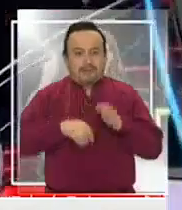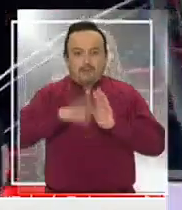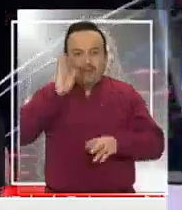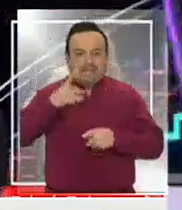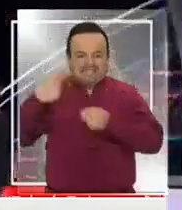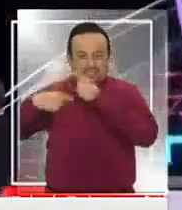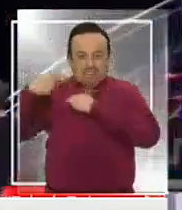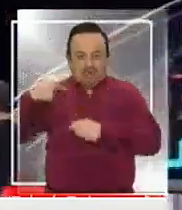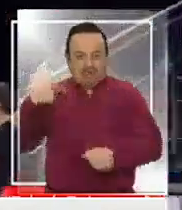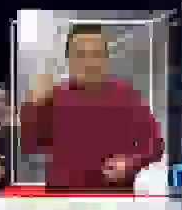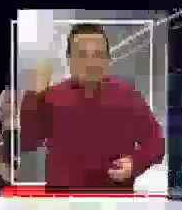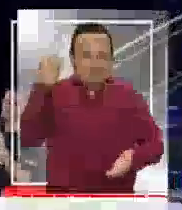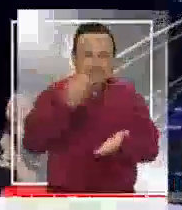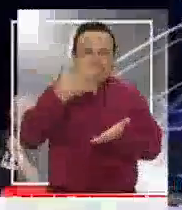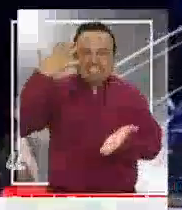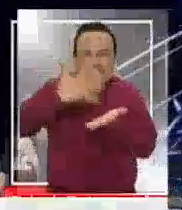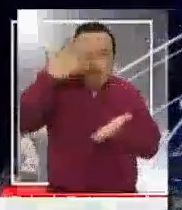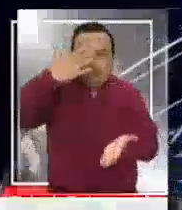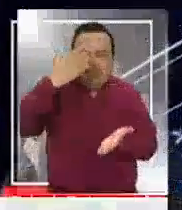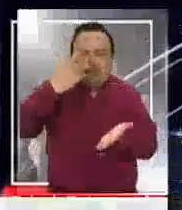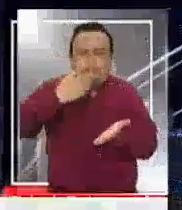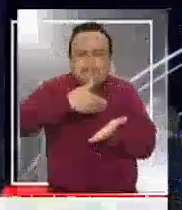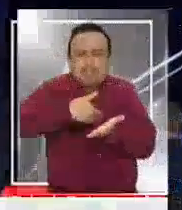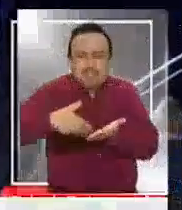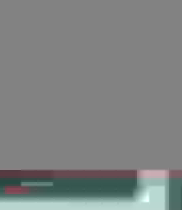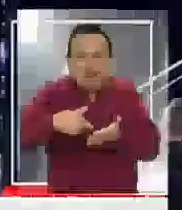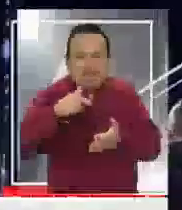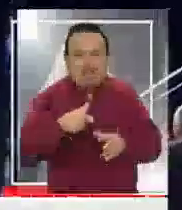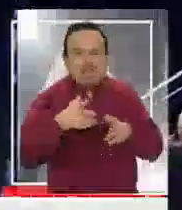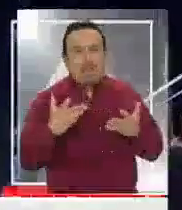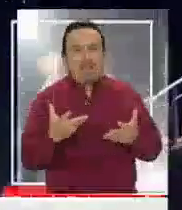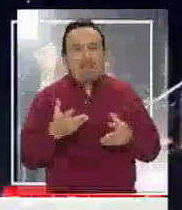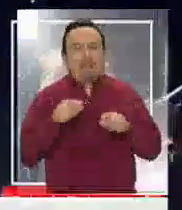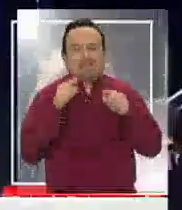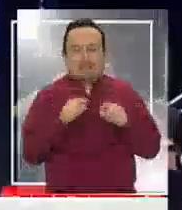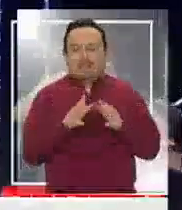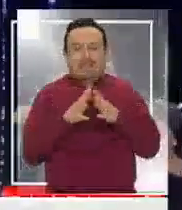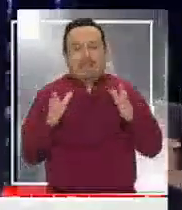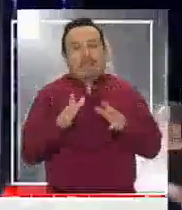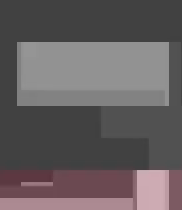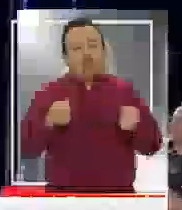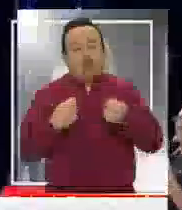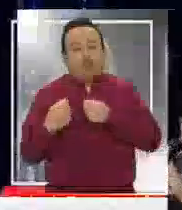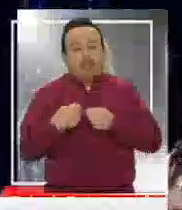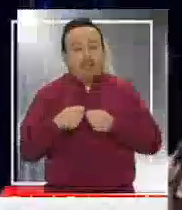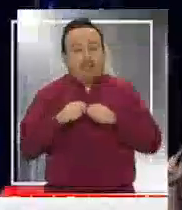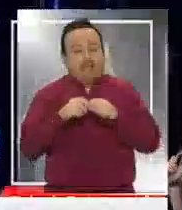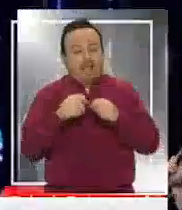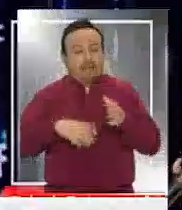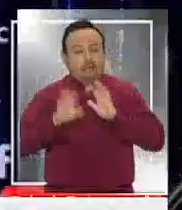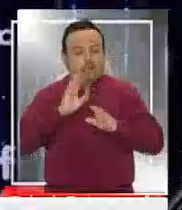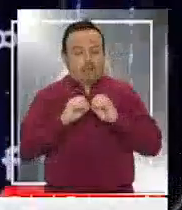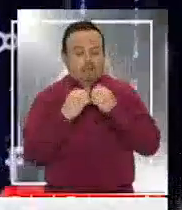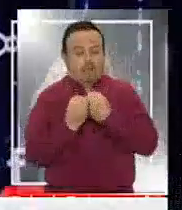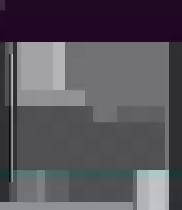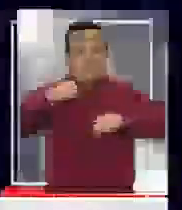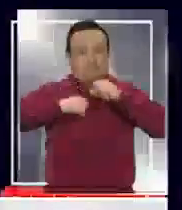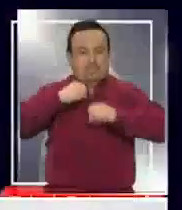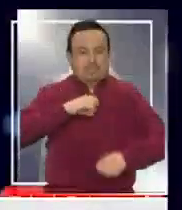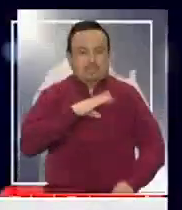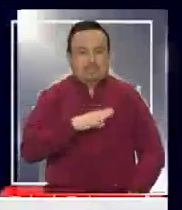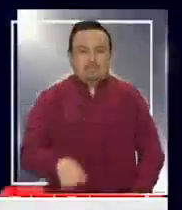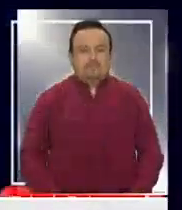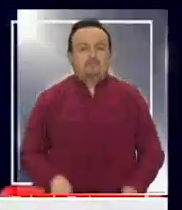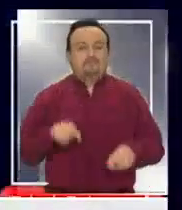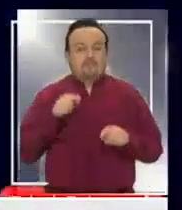de la Teletón. 5 mil millones de pesos fueron donados por la Confederación de Producción y Comercio, la mayor organización empresarial del país. En